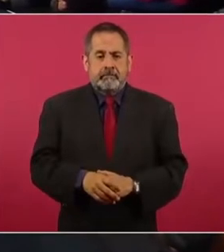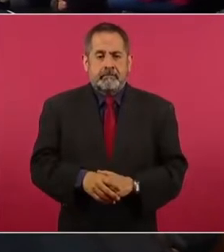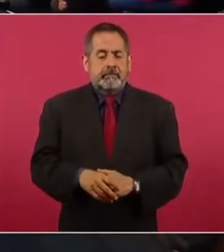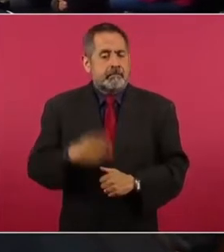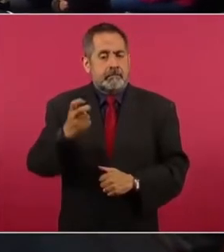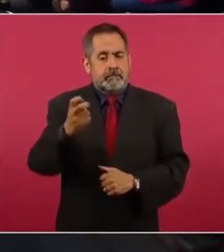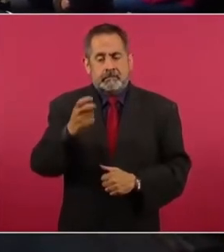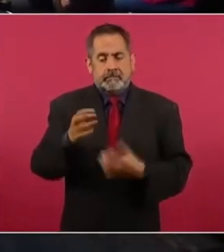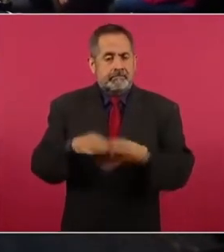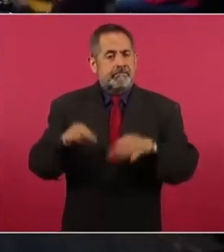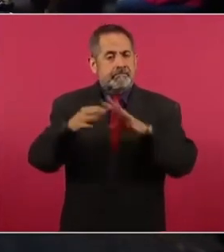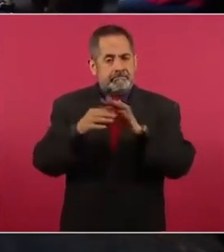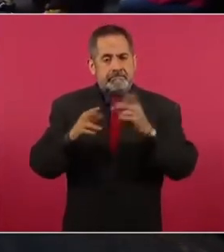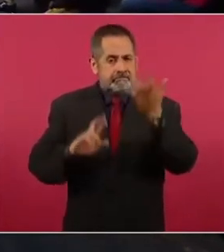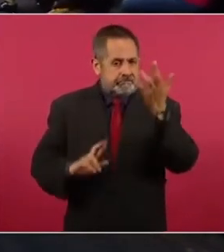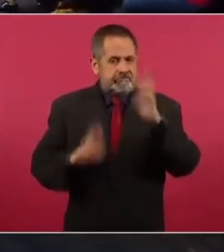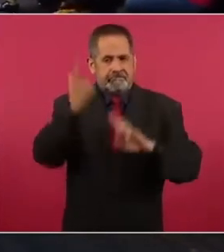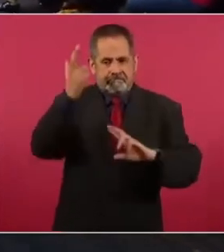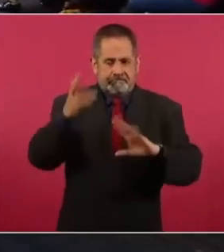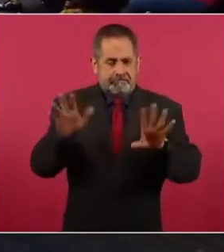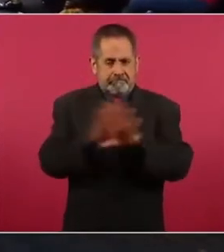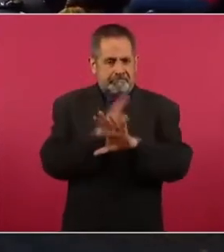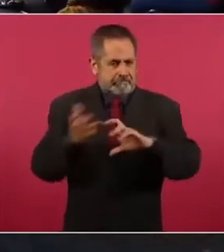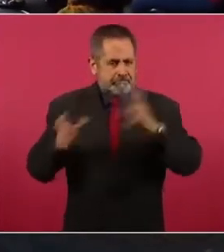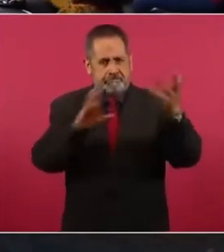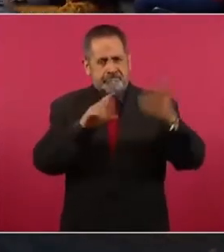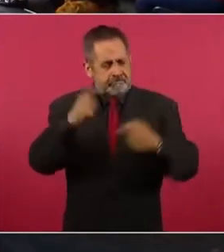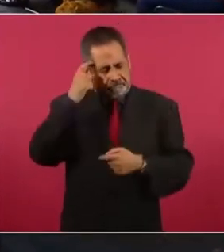Por eso es importante la revolución. Va a pedir.